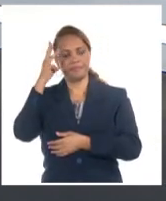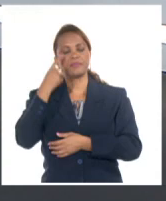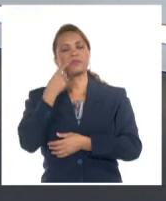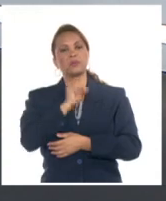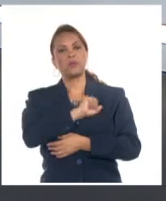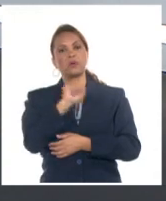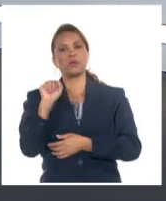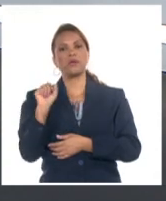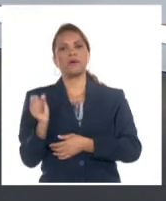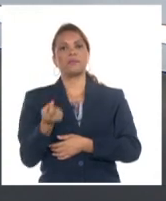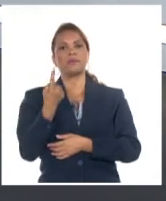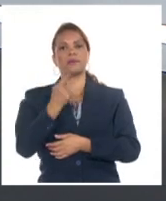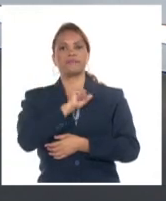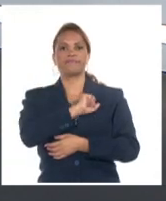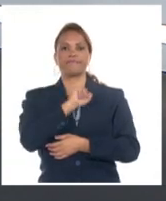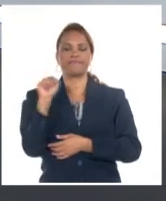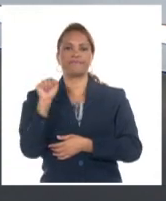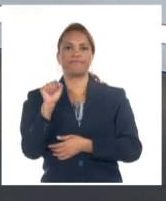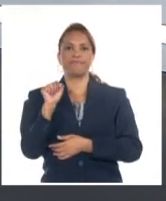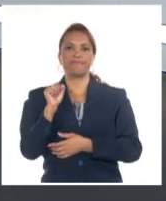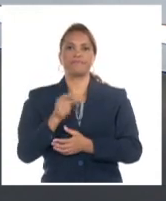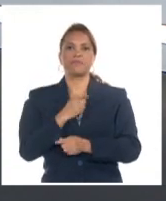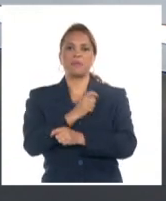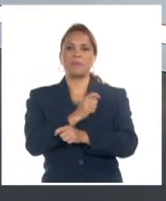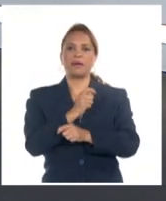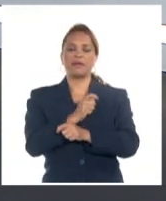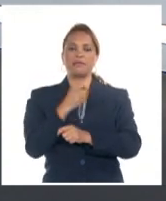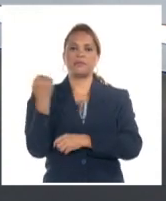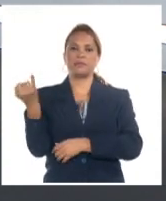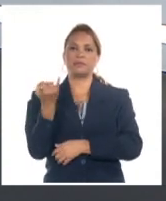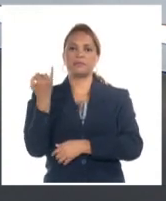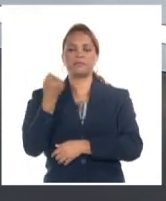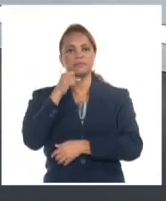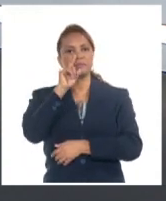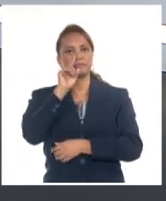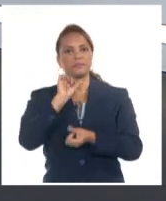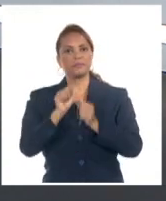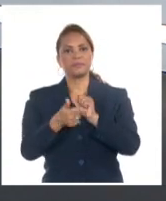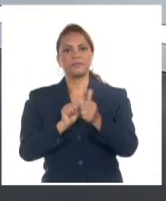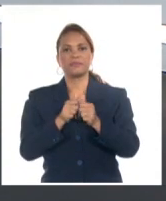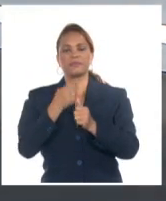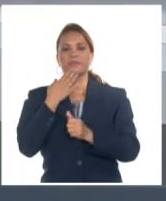primera norma de maestro internacional. Y hasta aquí el deporte. Muy buenas tardes.